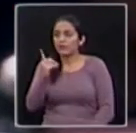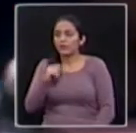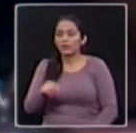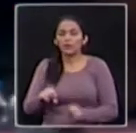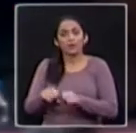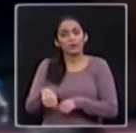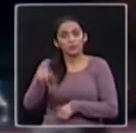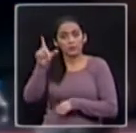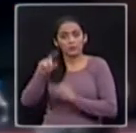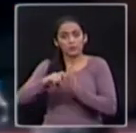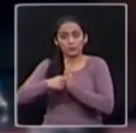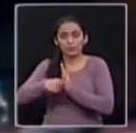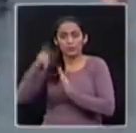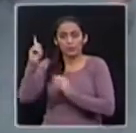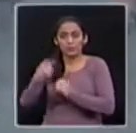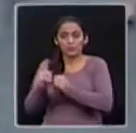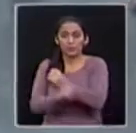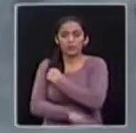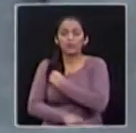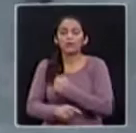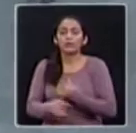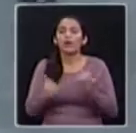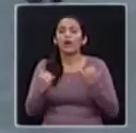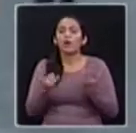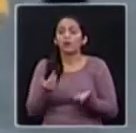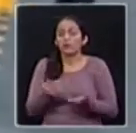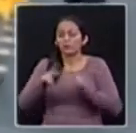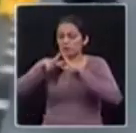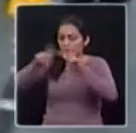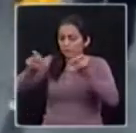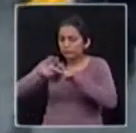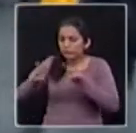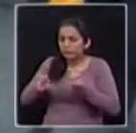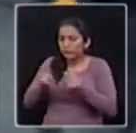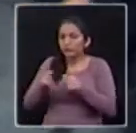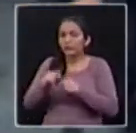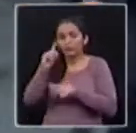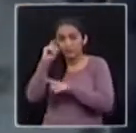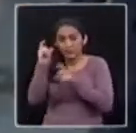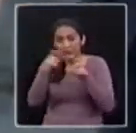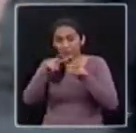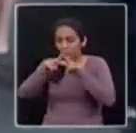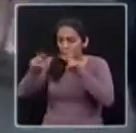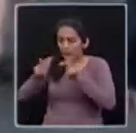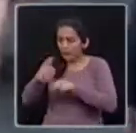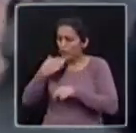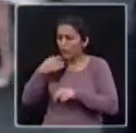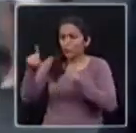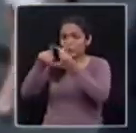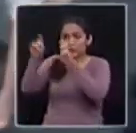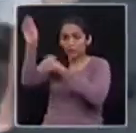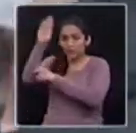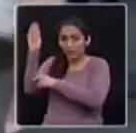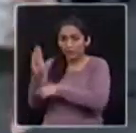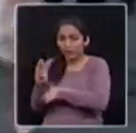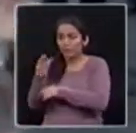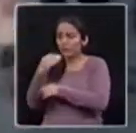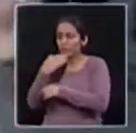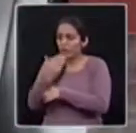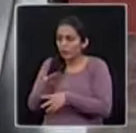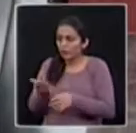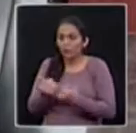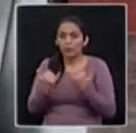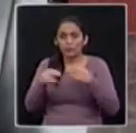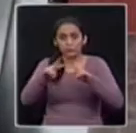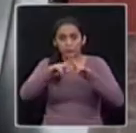historia de nuestro país. Pollitt, hoy vinculado en una investigación de la Fiscalía en el caso Odebrecht, fue juzgado en ausencia.